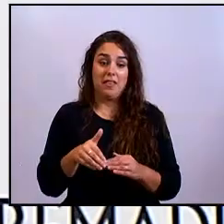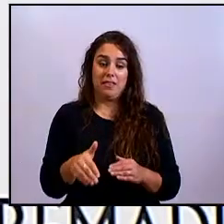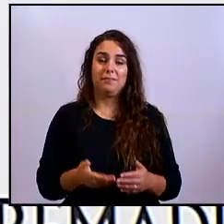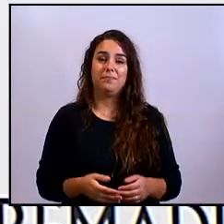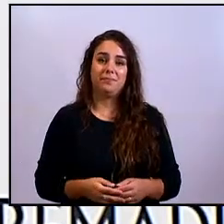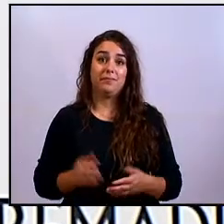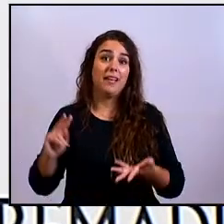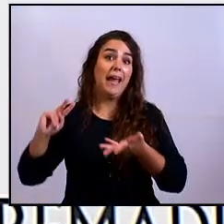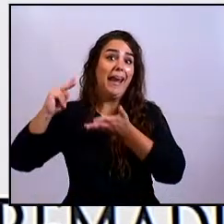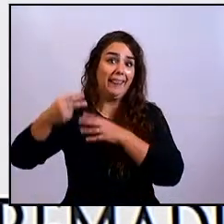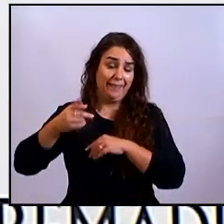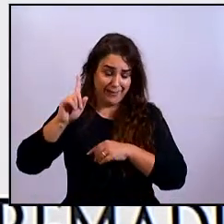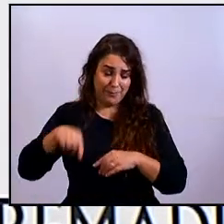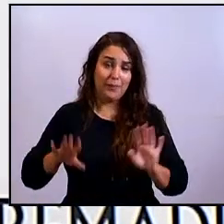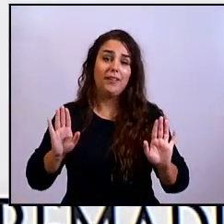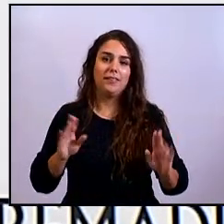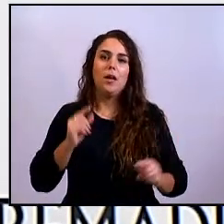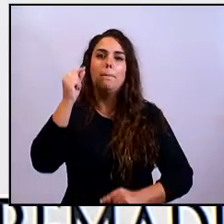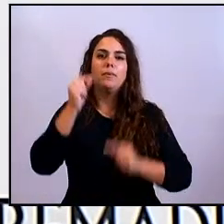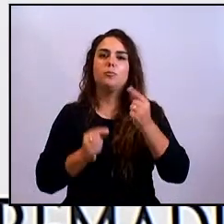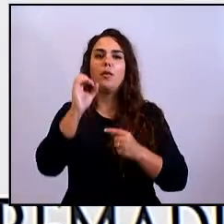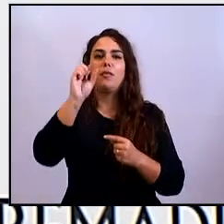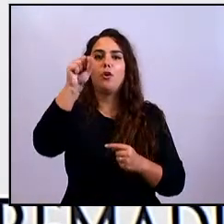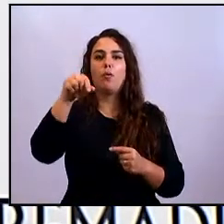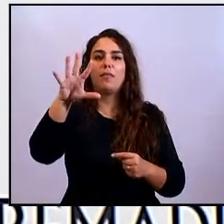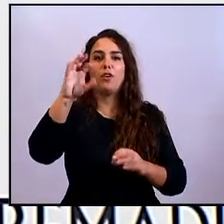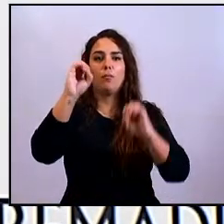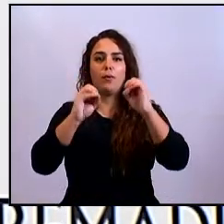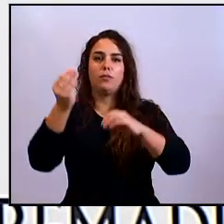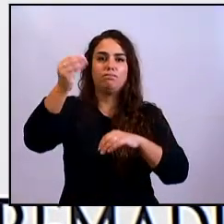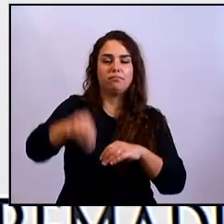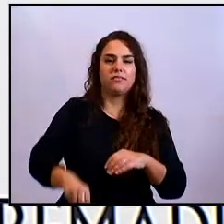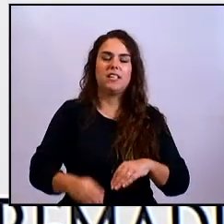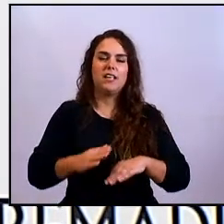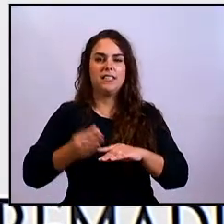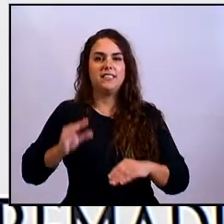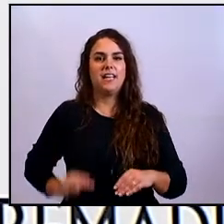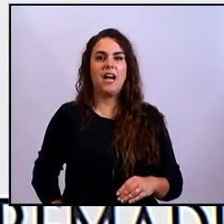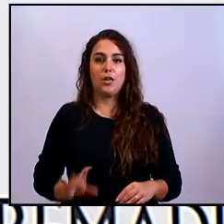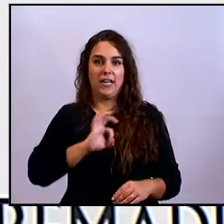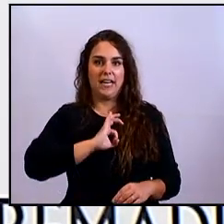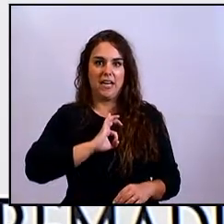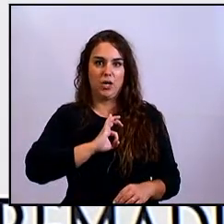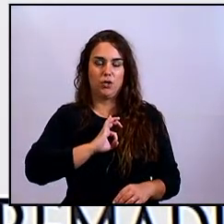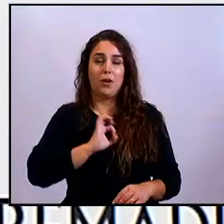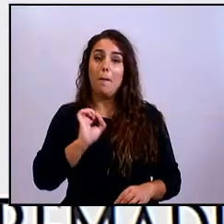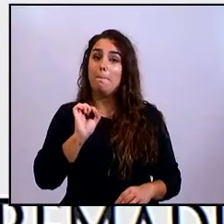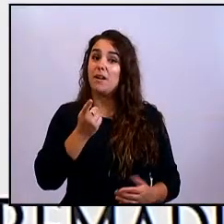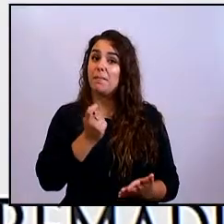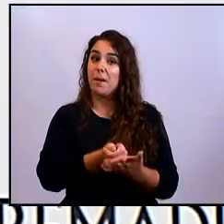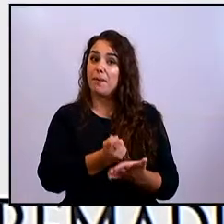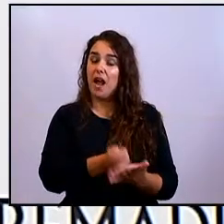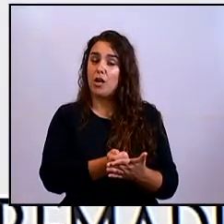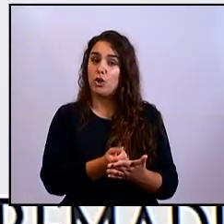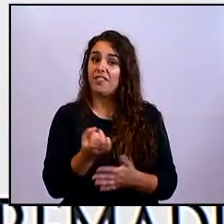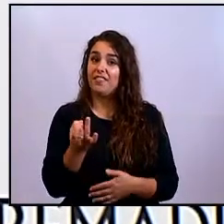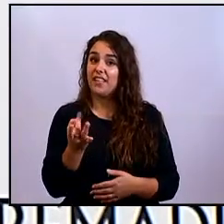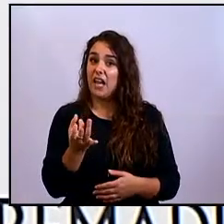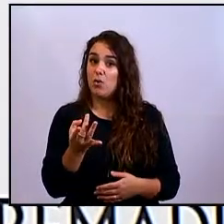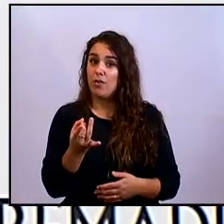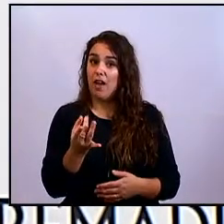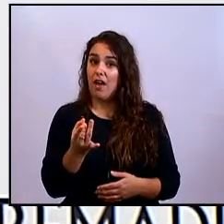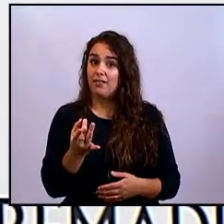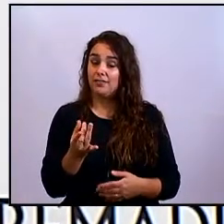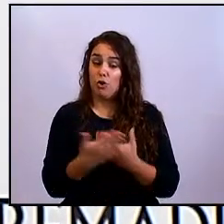El presupuesto recoge la subida del 0,5% salarial en enero, el primer pago de la deuda que dejó el